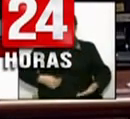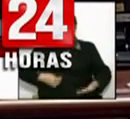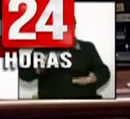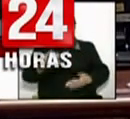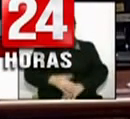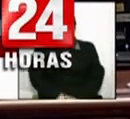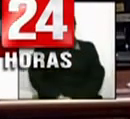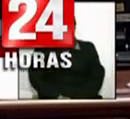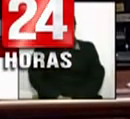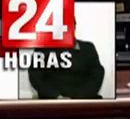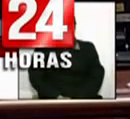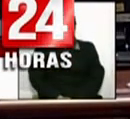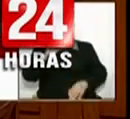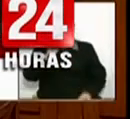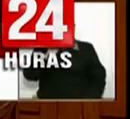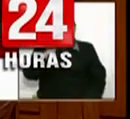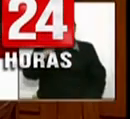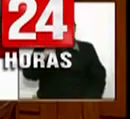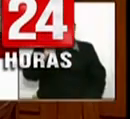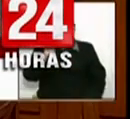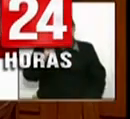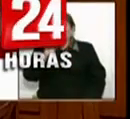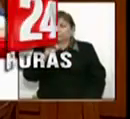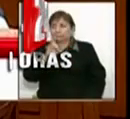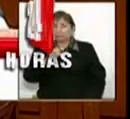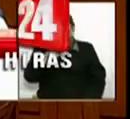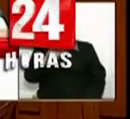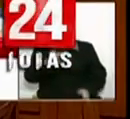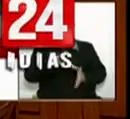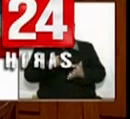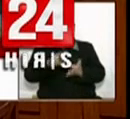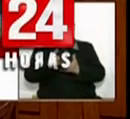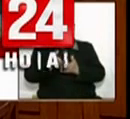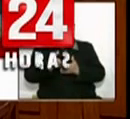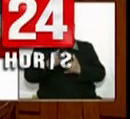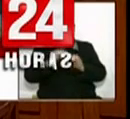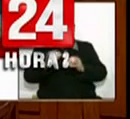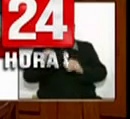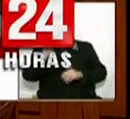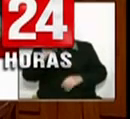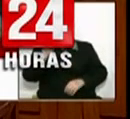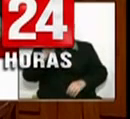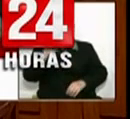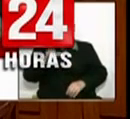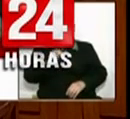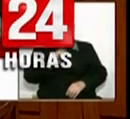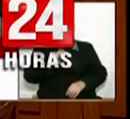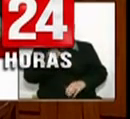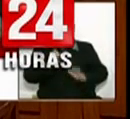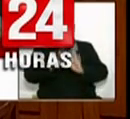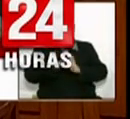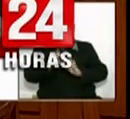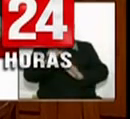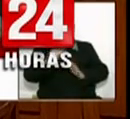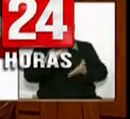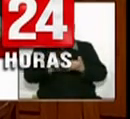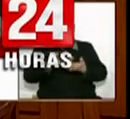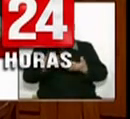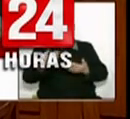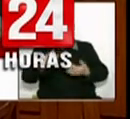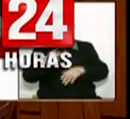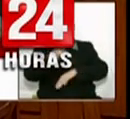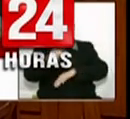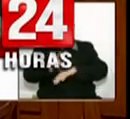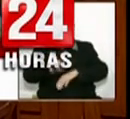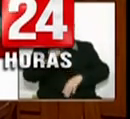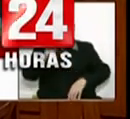del Congreso de la República y vamos a estar atentos a cuál va a ser el desenlace y la decisión de los parlamentarios. Si quedan satisfechos con